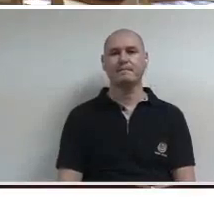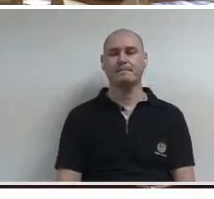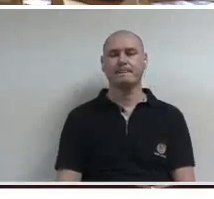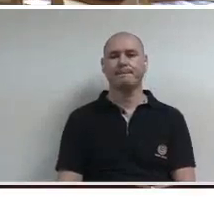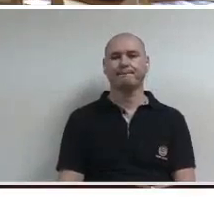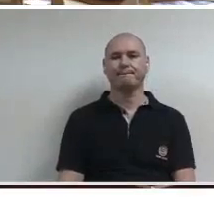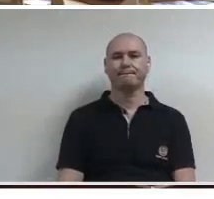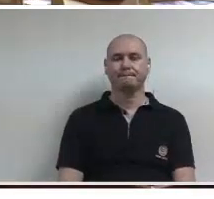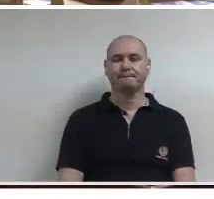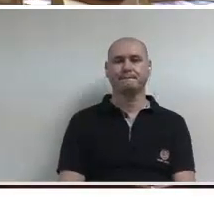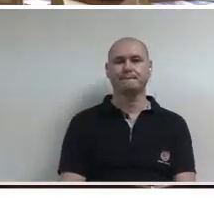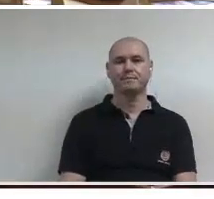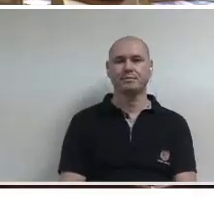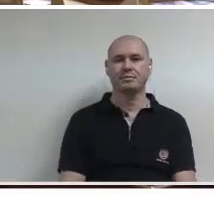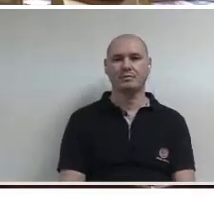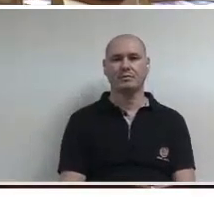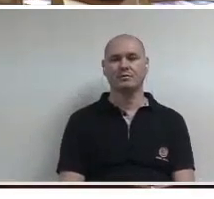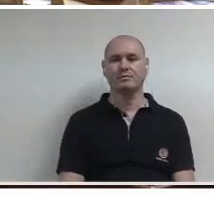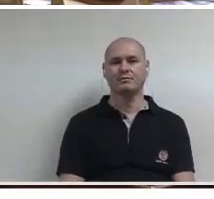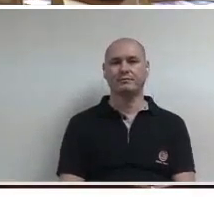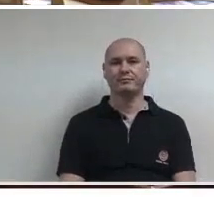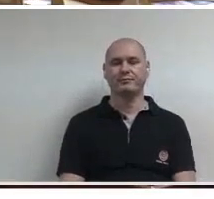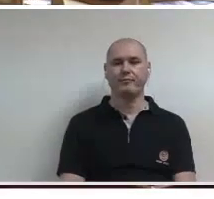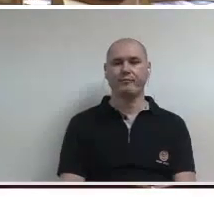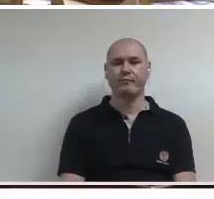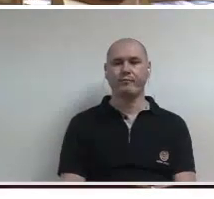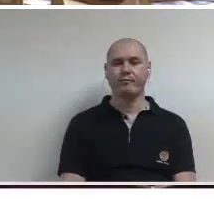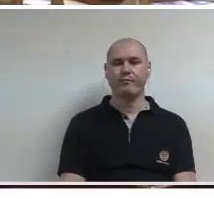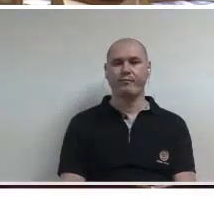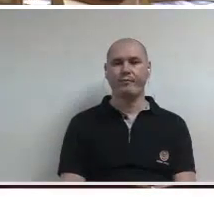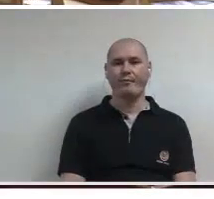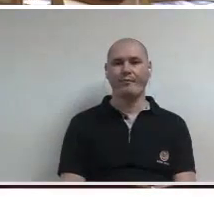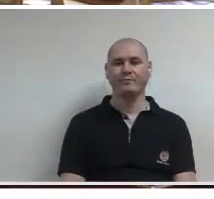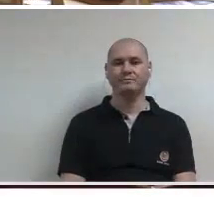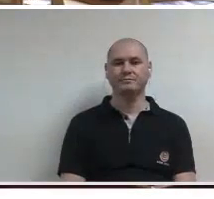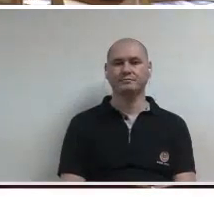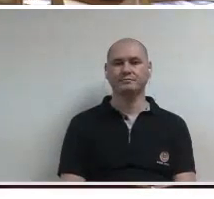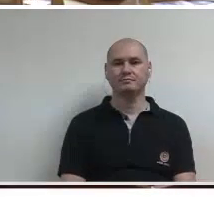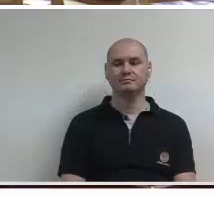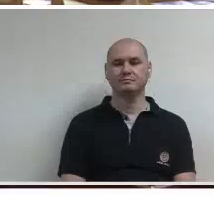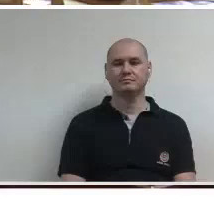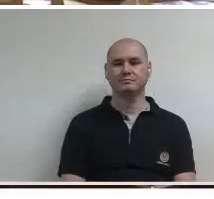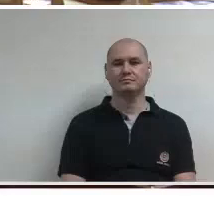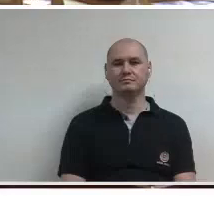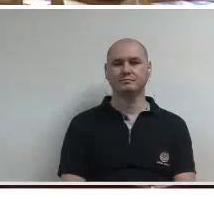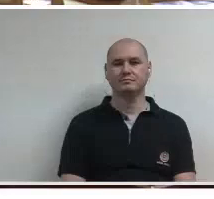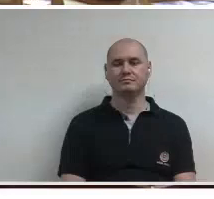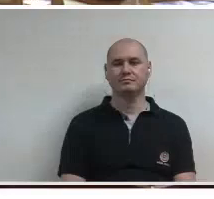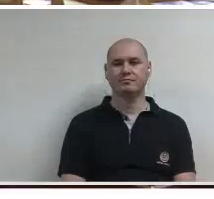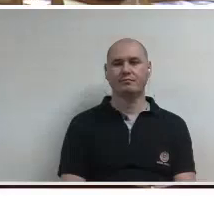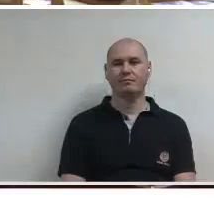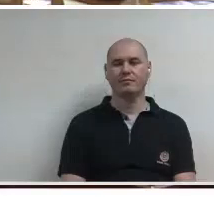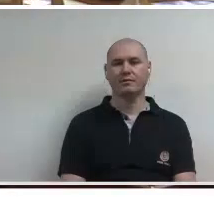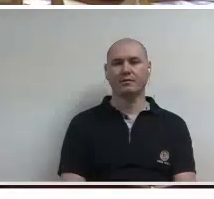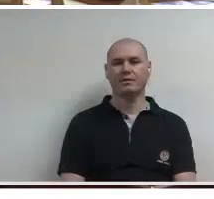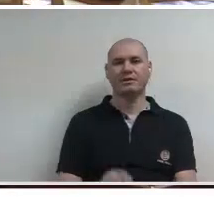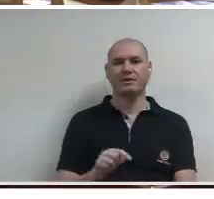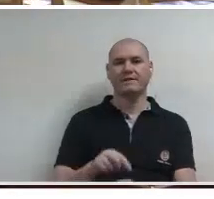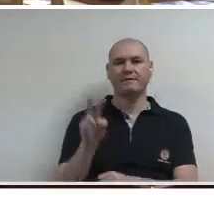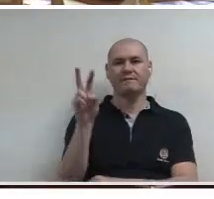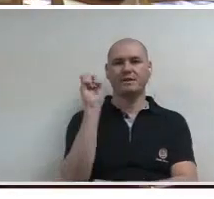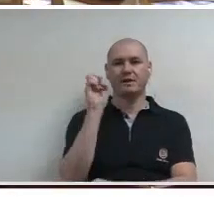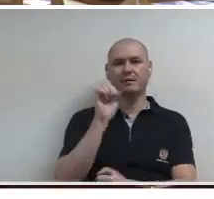Eterna Peja o que a Mue cargo de magistratura. Esto es en el fuero, ella es agente fiscal